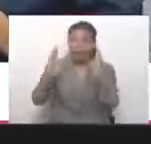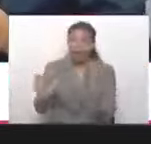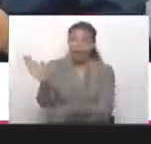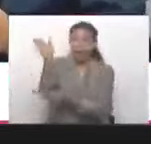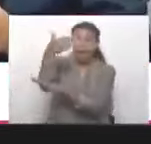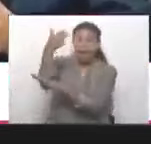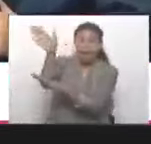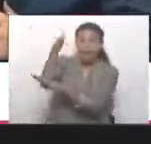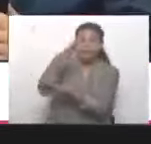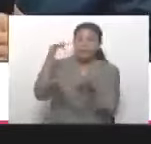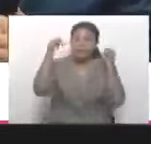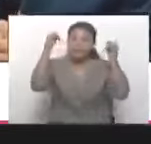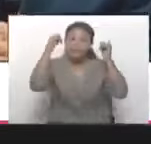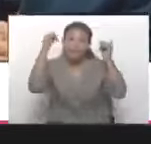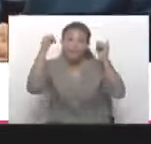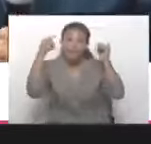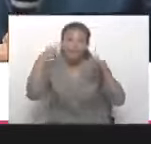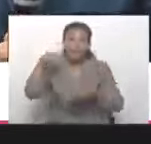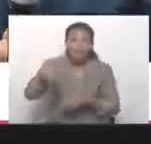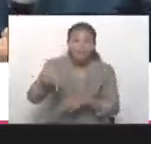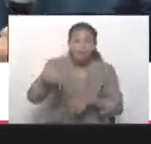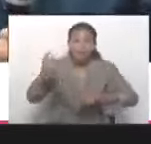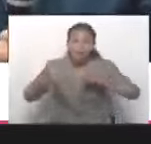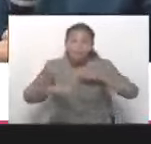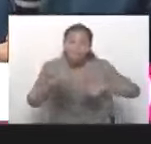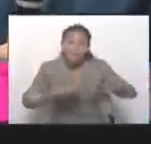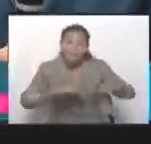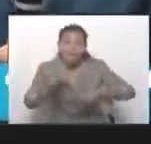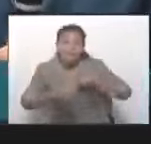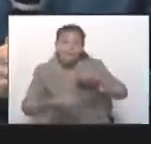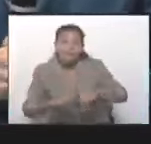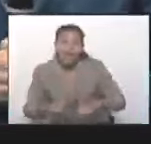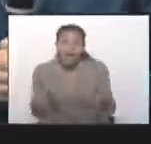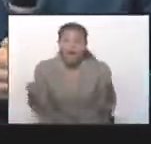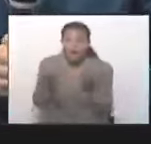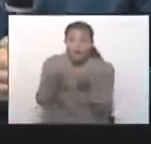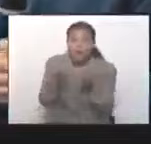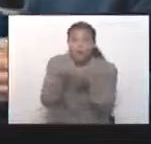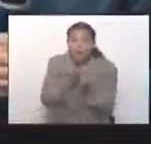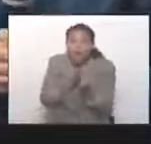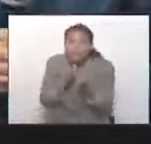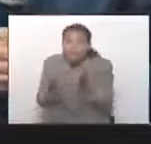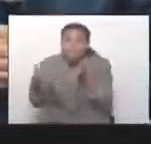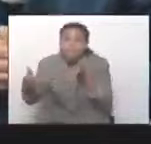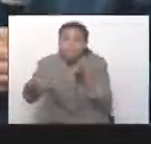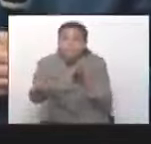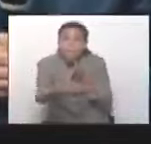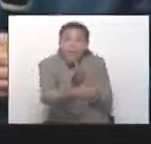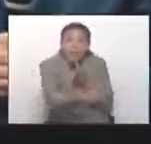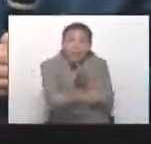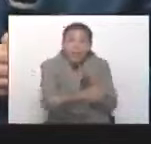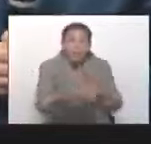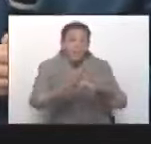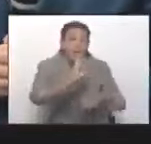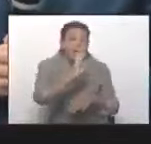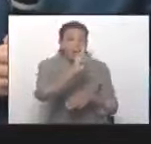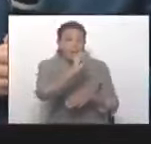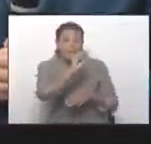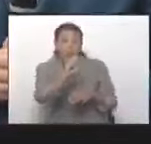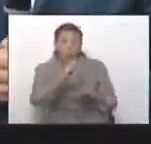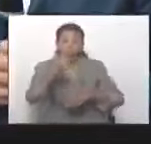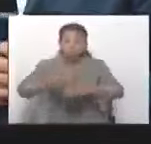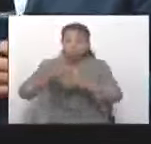se anunciaba que allá había fiesta. Entonces, los que tocaban cada uno de estos instrumentos se reunían en los patios, el que llevaba una tambora